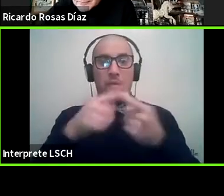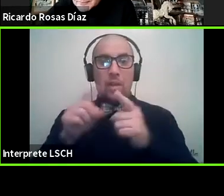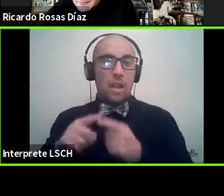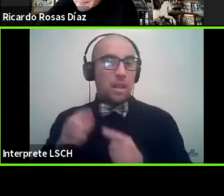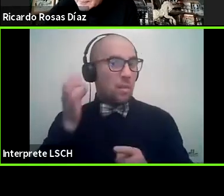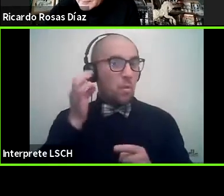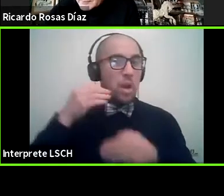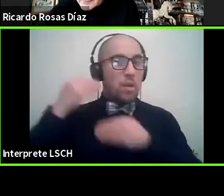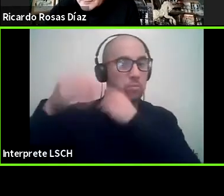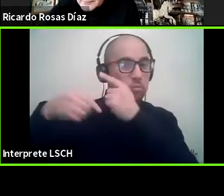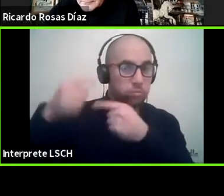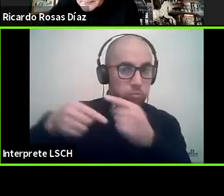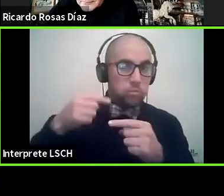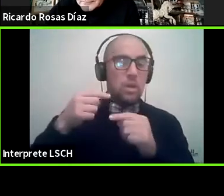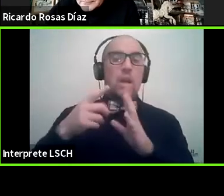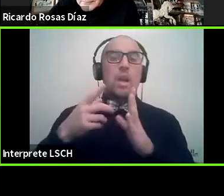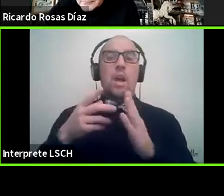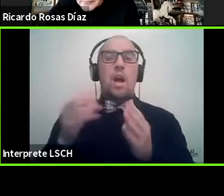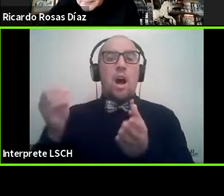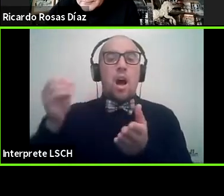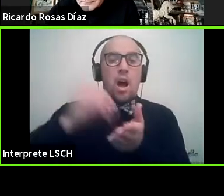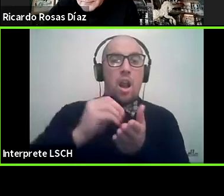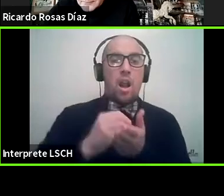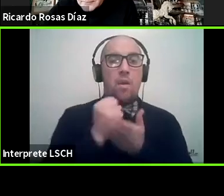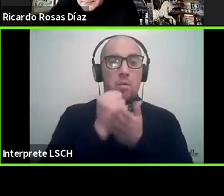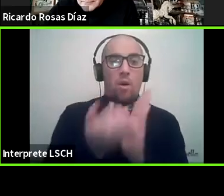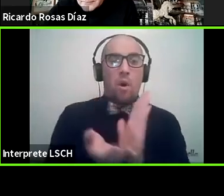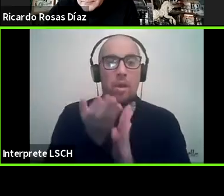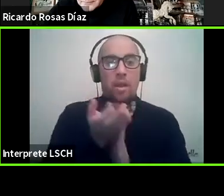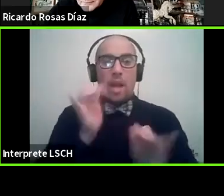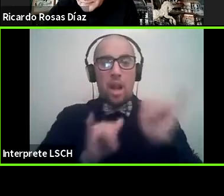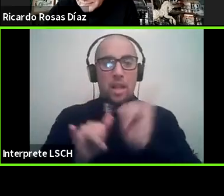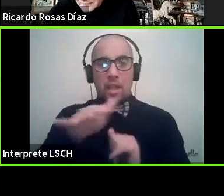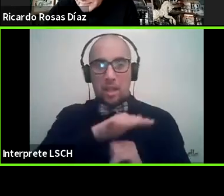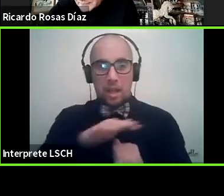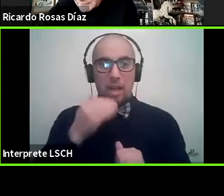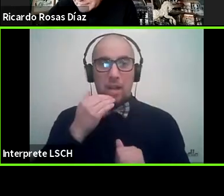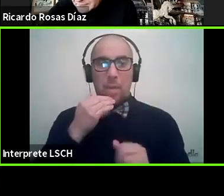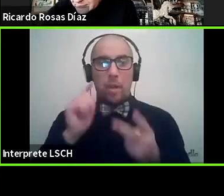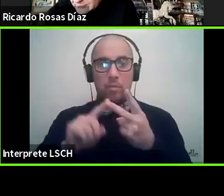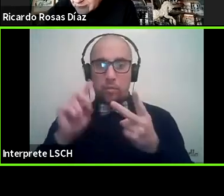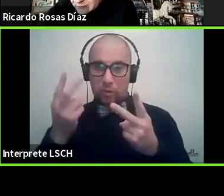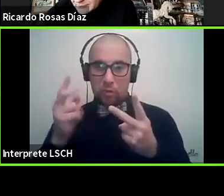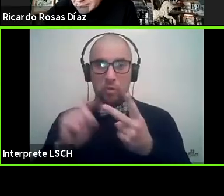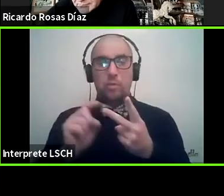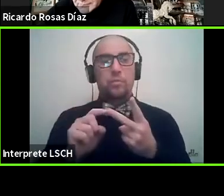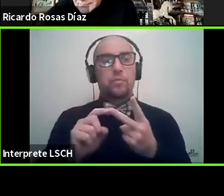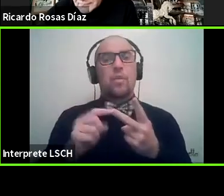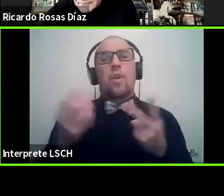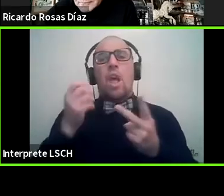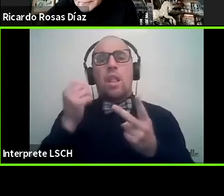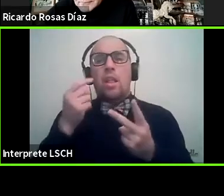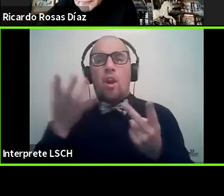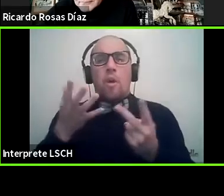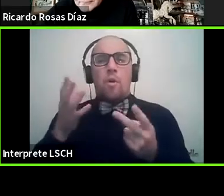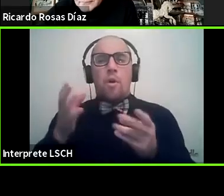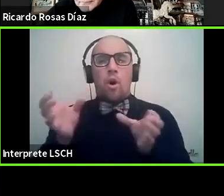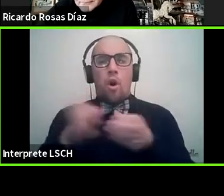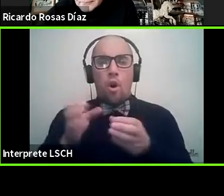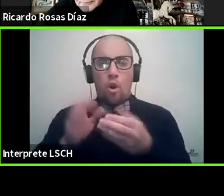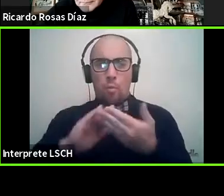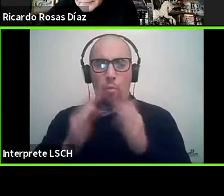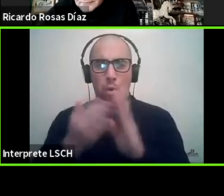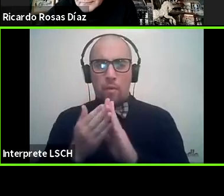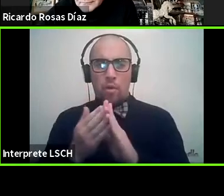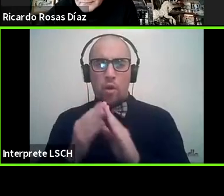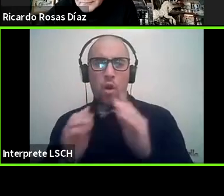la historia han contribuido al desarrollo de la ciencia en general. Y un segundo, que es entender cómo los pueblos originarios de